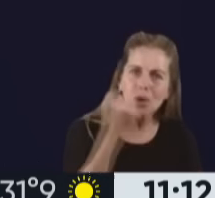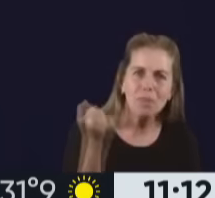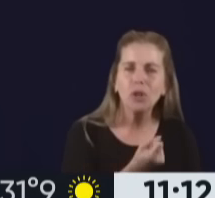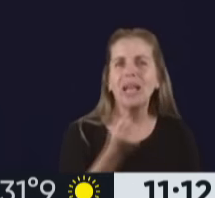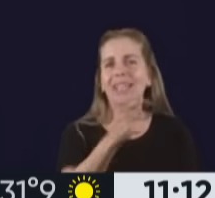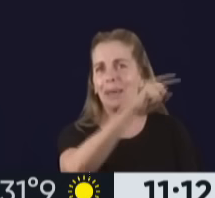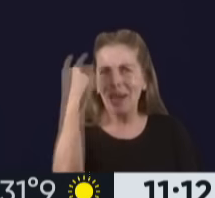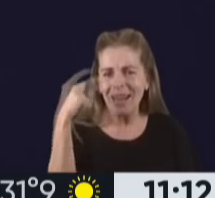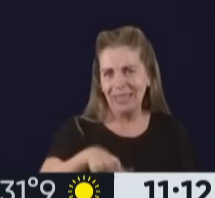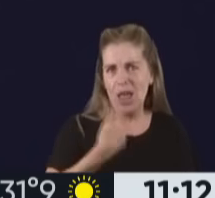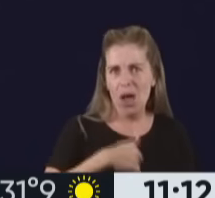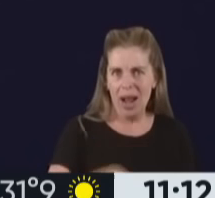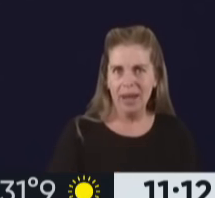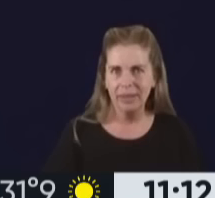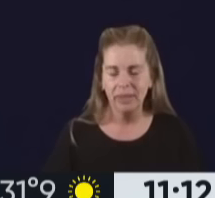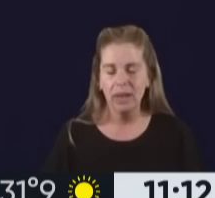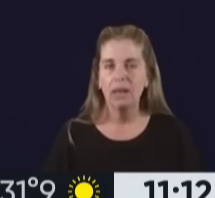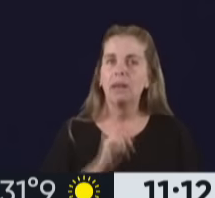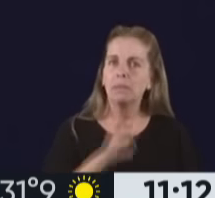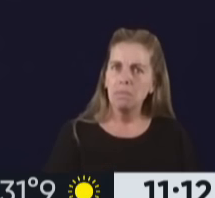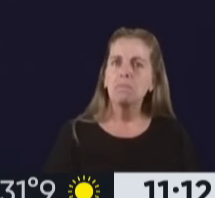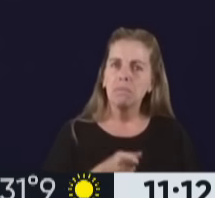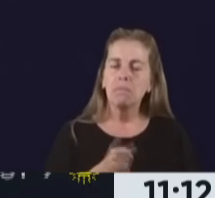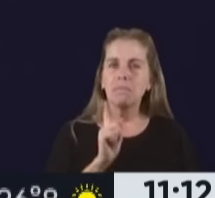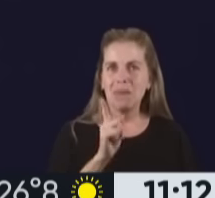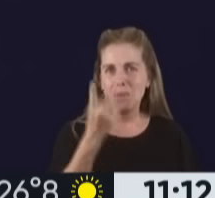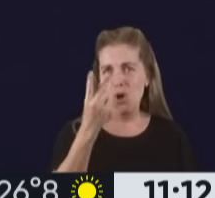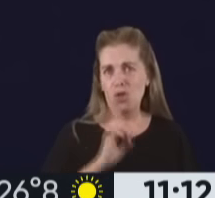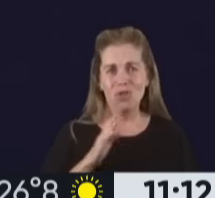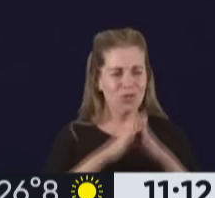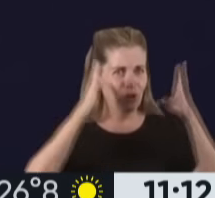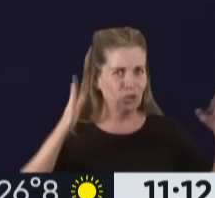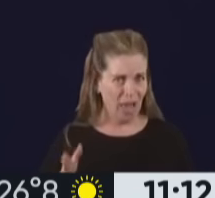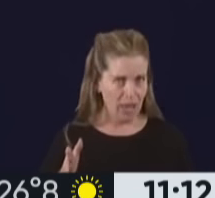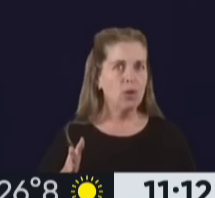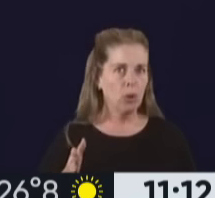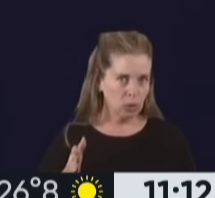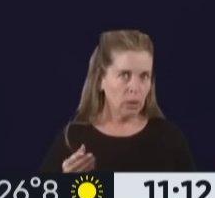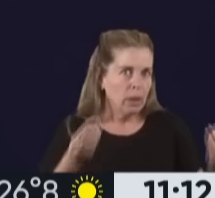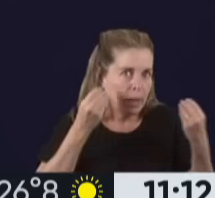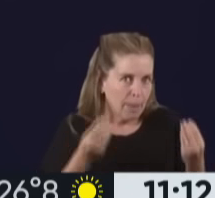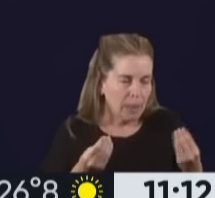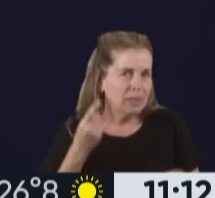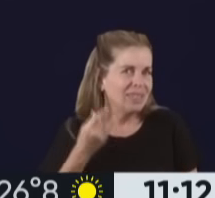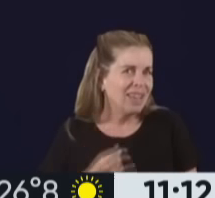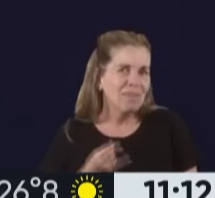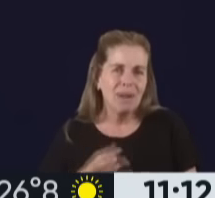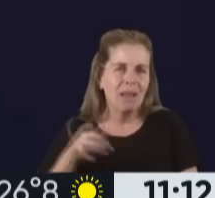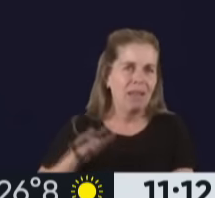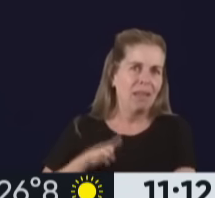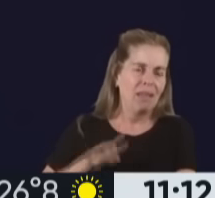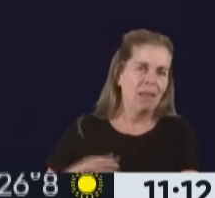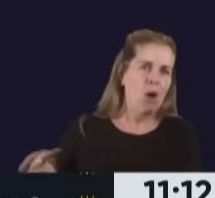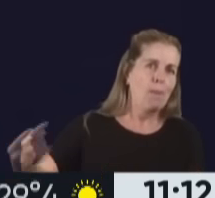en nuestro país. Cabe recordar que en estos 2 años, y por culpa de una oposición que no quiso respetar el principio de equilibrio